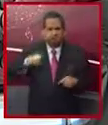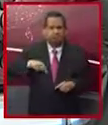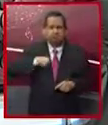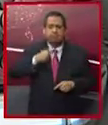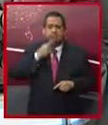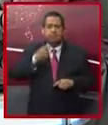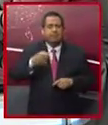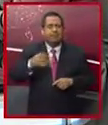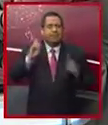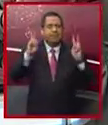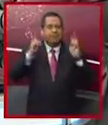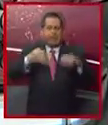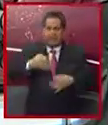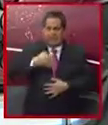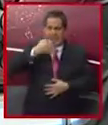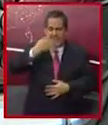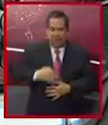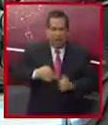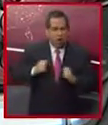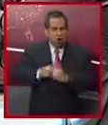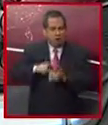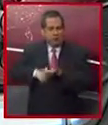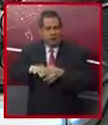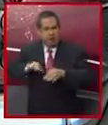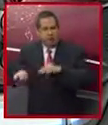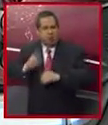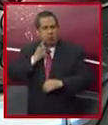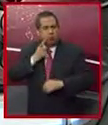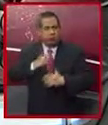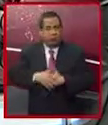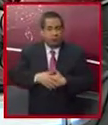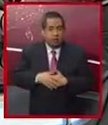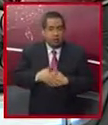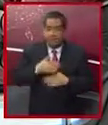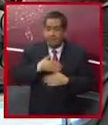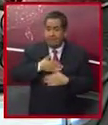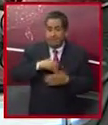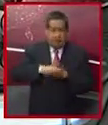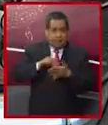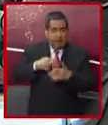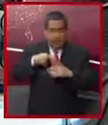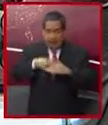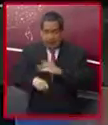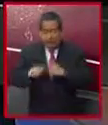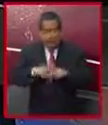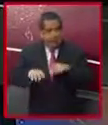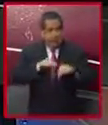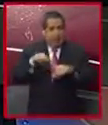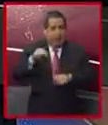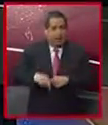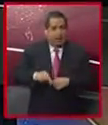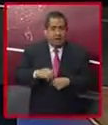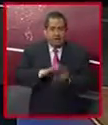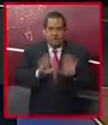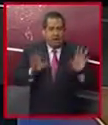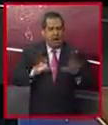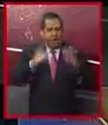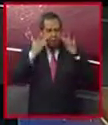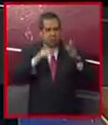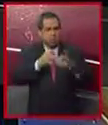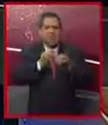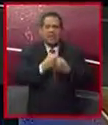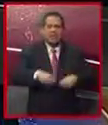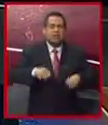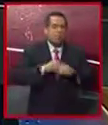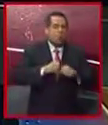denominado dignidad parlamentaria. Nosotros renunciamos desde el primer día que llegamos a esta legislatura a los seguros de gastos médicos, a